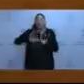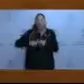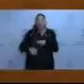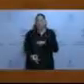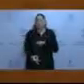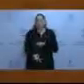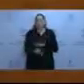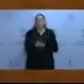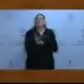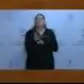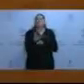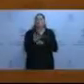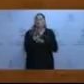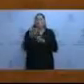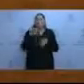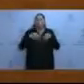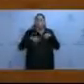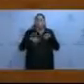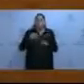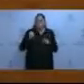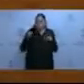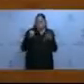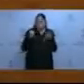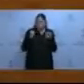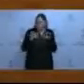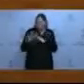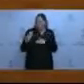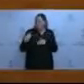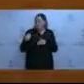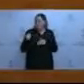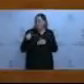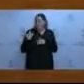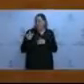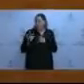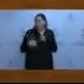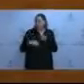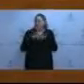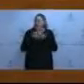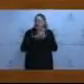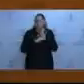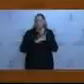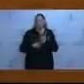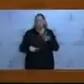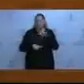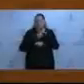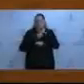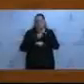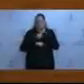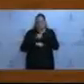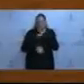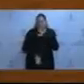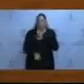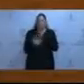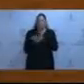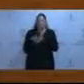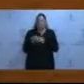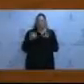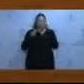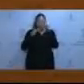este otoño-invierno pasados ocurría que aparecían listas de espera en la atención